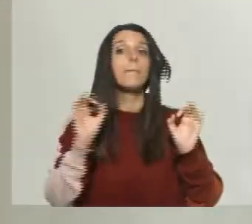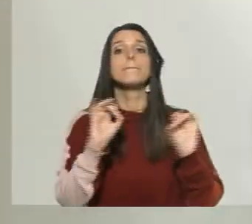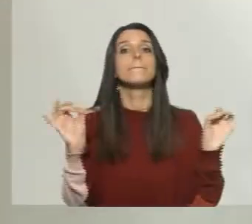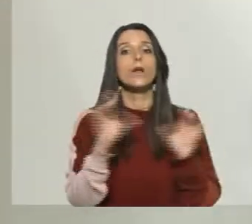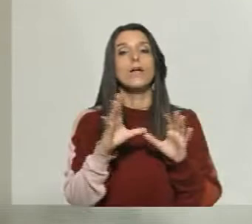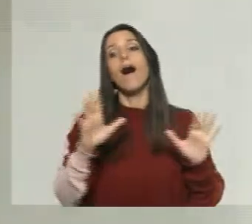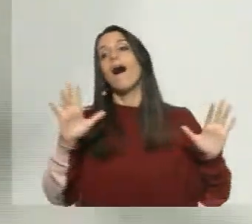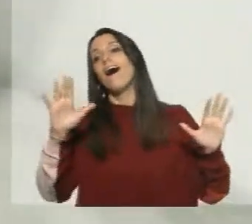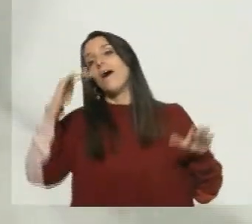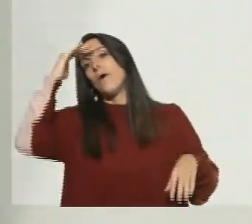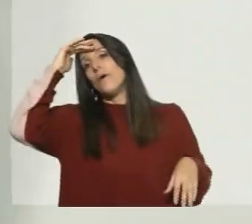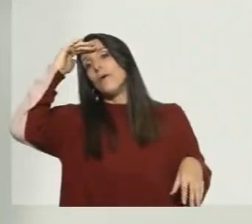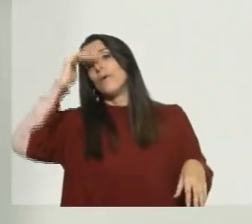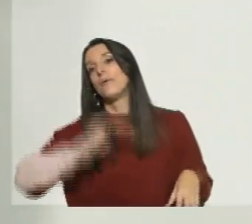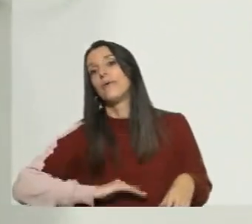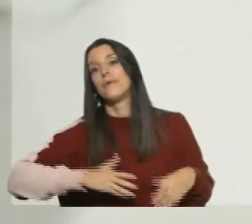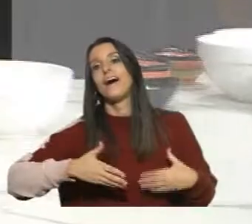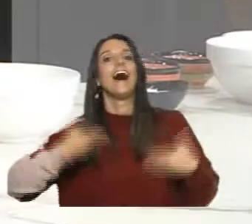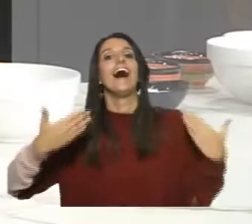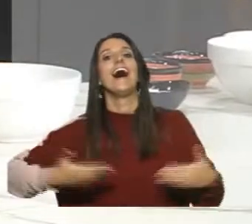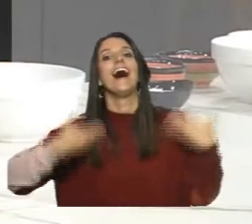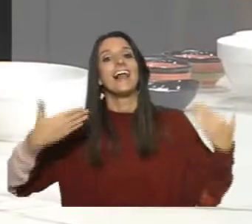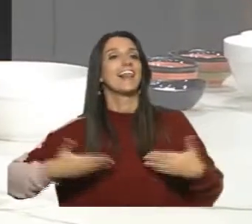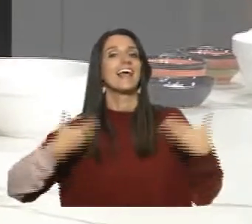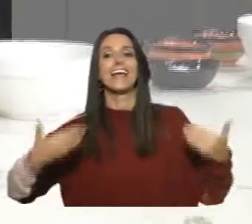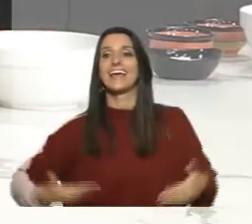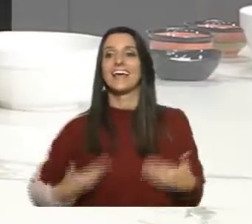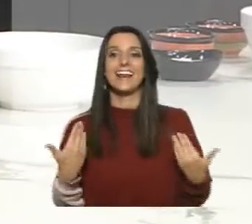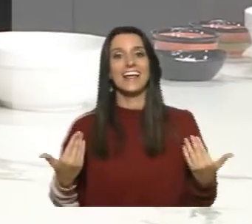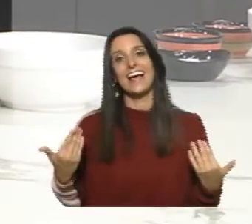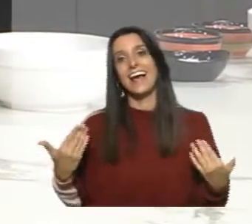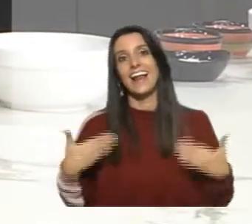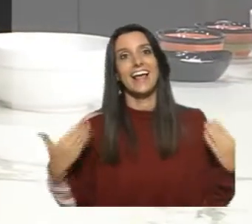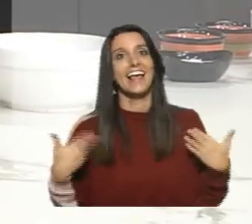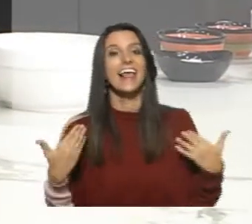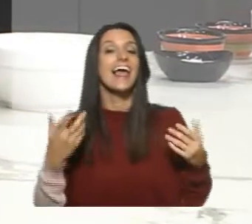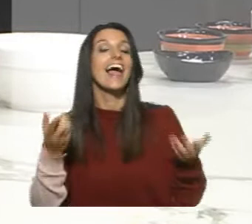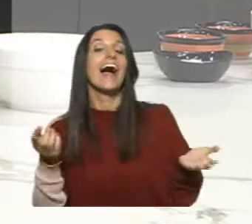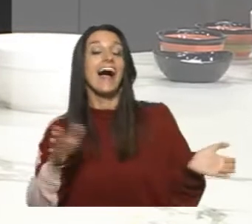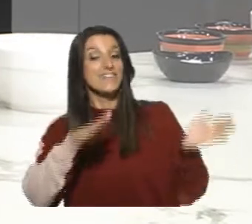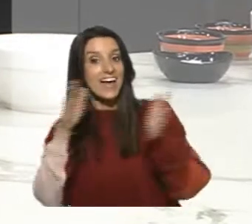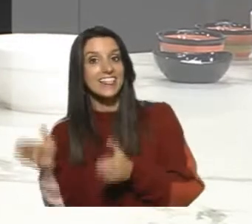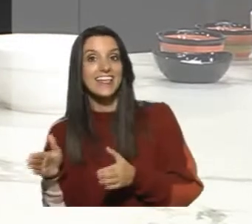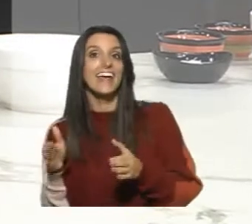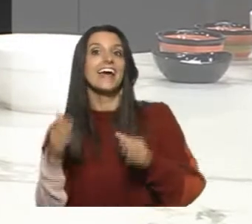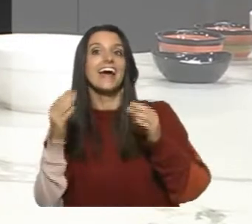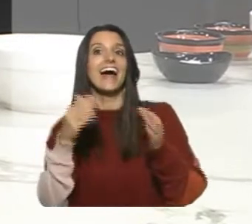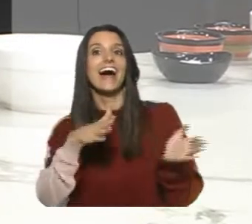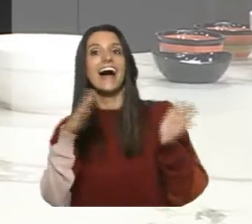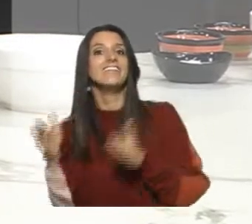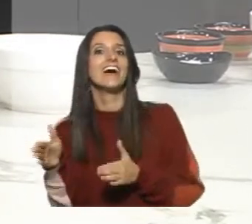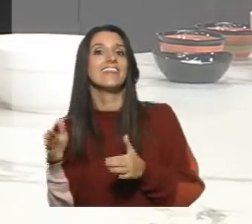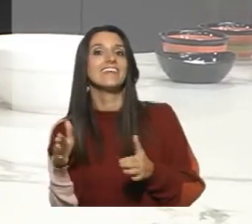ya está. Ay, misión cumplida. Bien. Qué alegría, ya lo qué alegría. Ya lo tenemos. Leo, la diría Johnny Tolengo. Y aparte, como le pusimos...